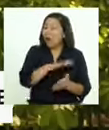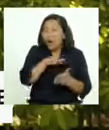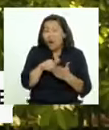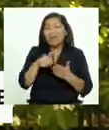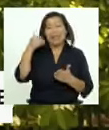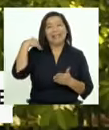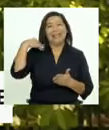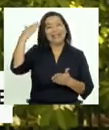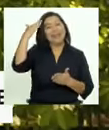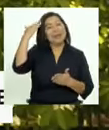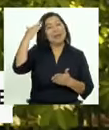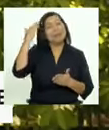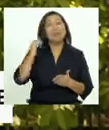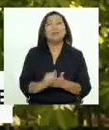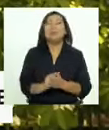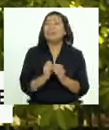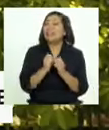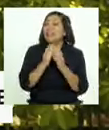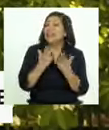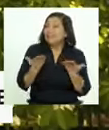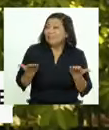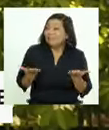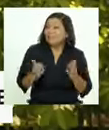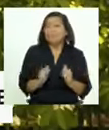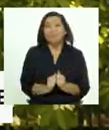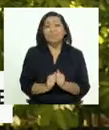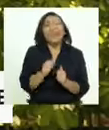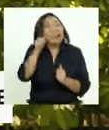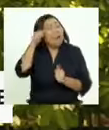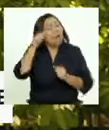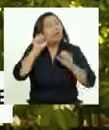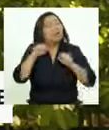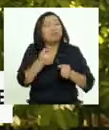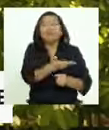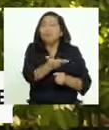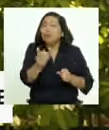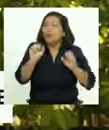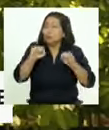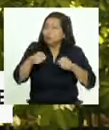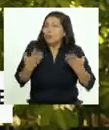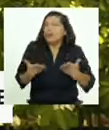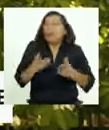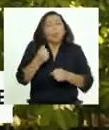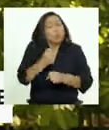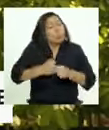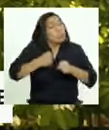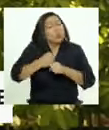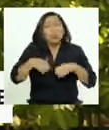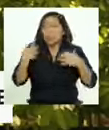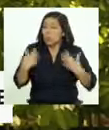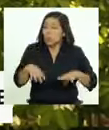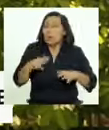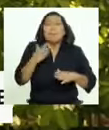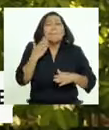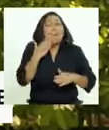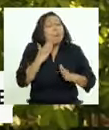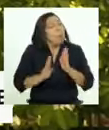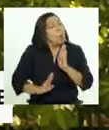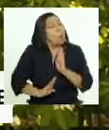que ese es el día en que reconocemos la labor abnegada de una